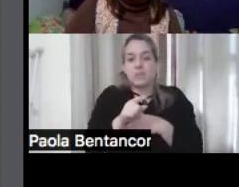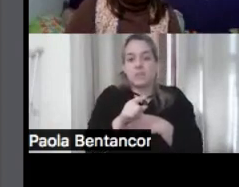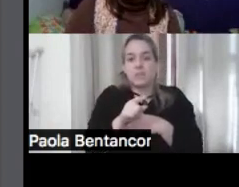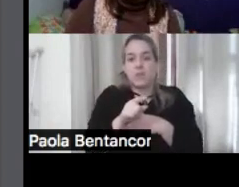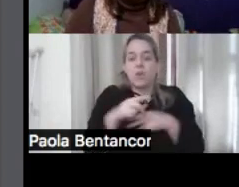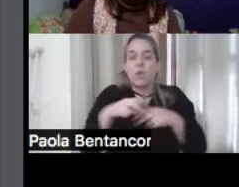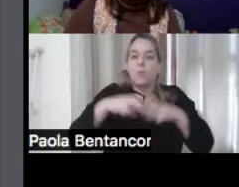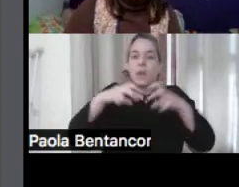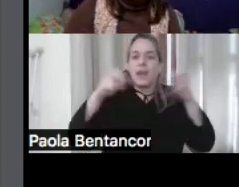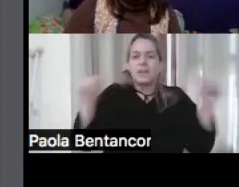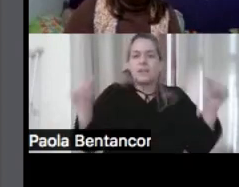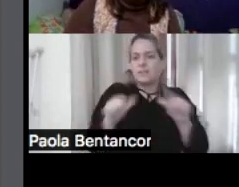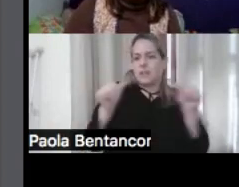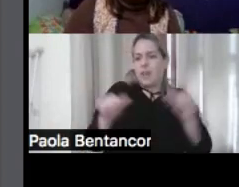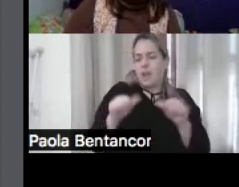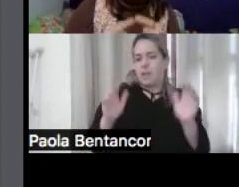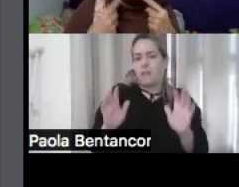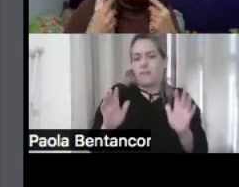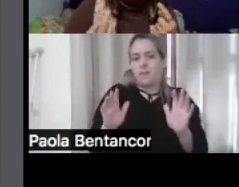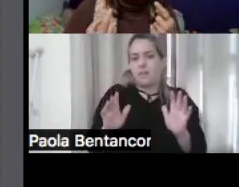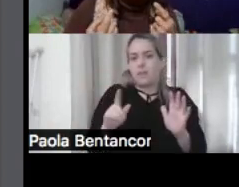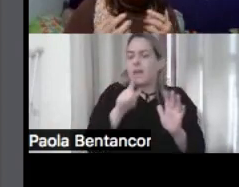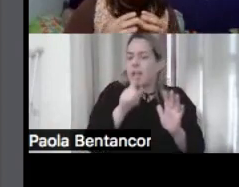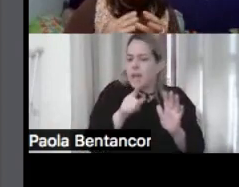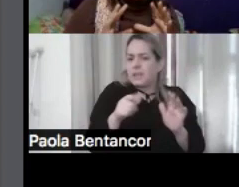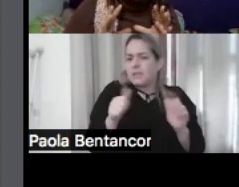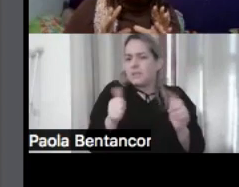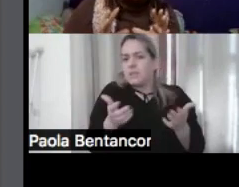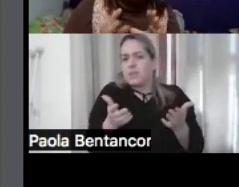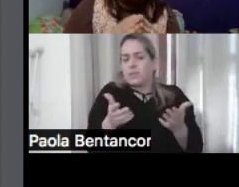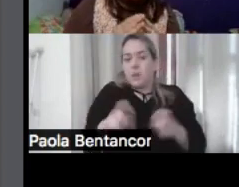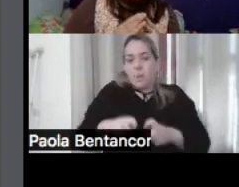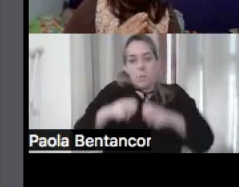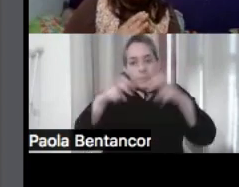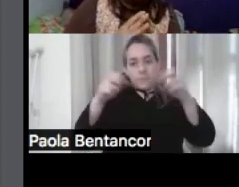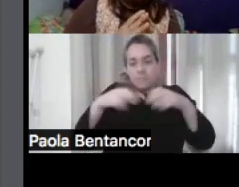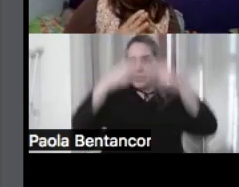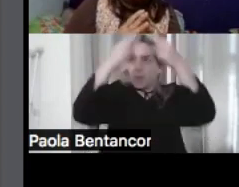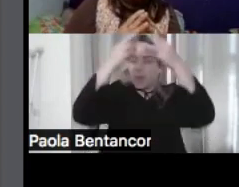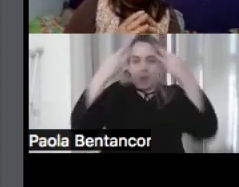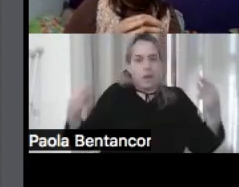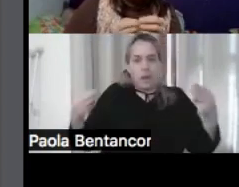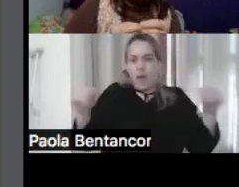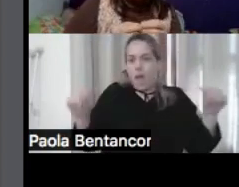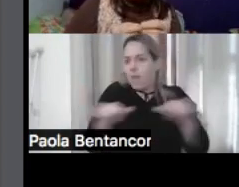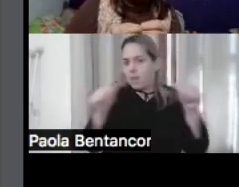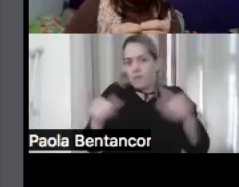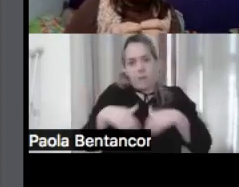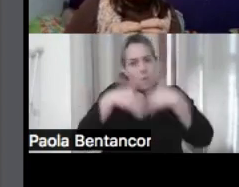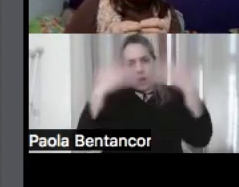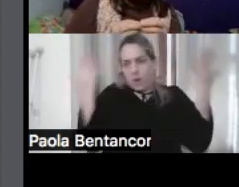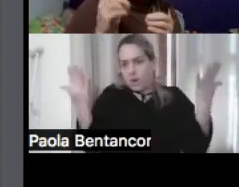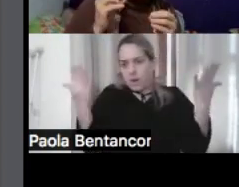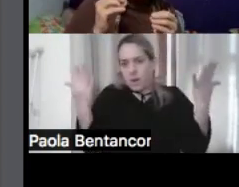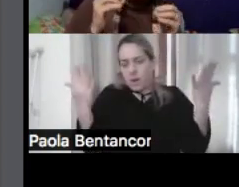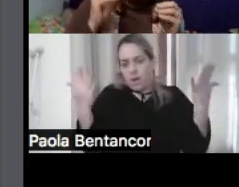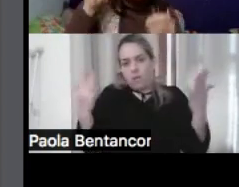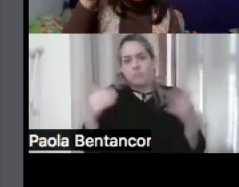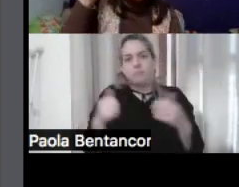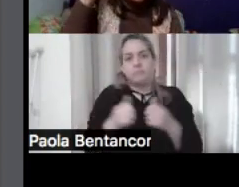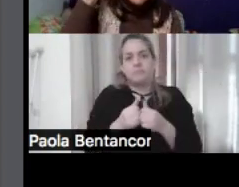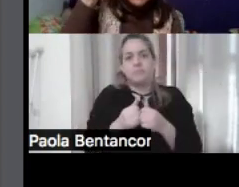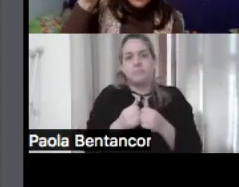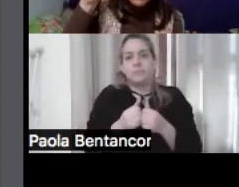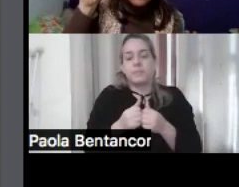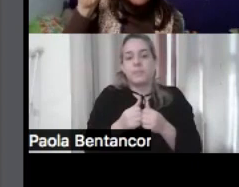actividad. El análisis de la actividad es una evaluación general que hacemos de cualquier actividad que queramos trabajar, donde